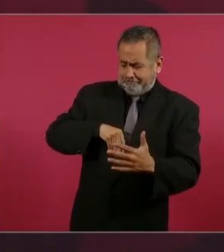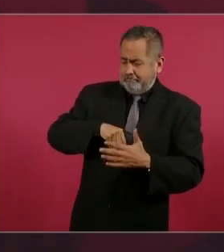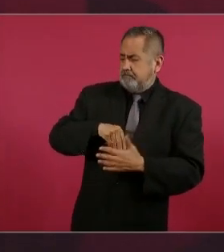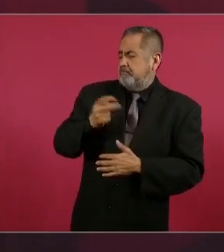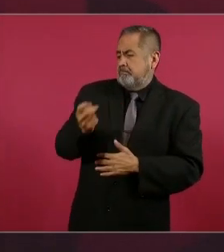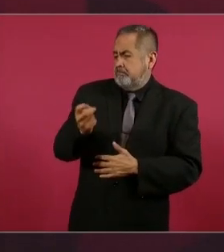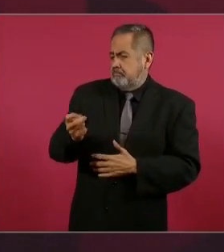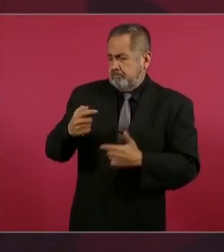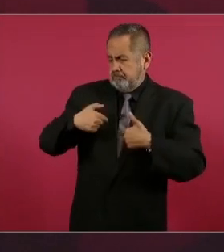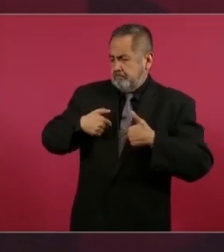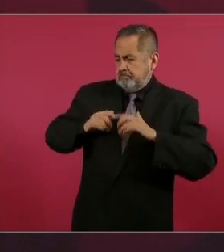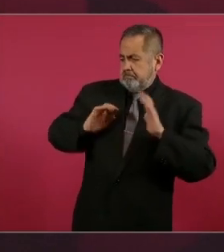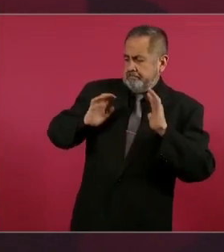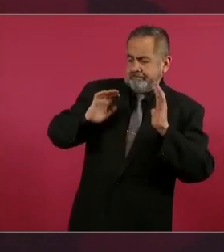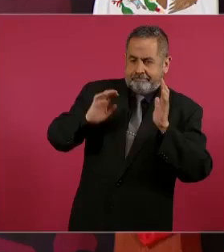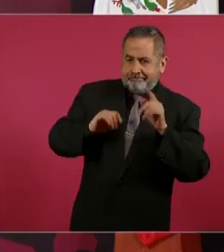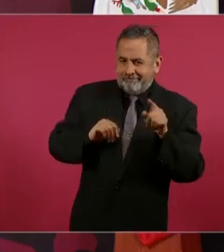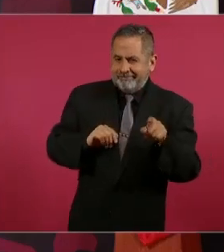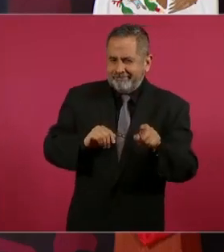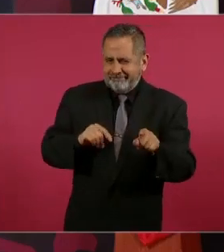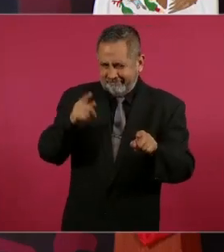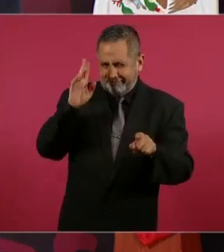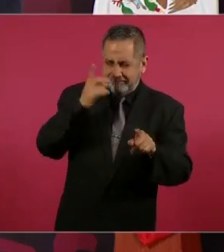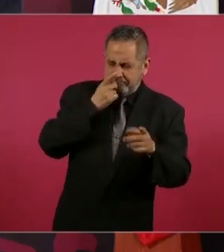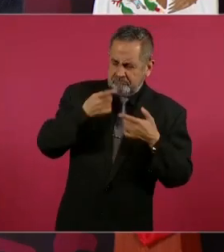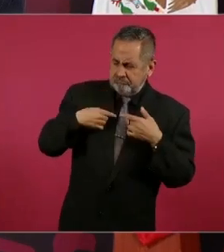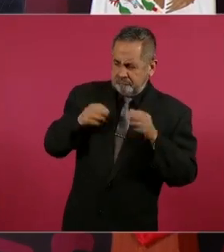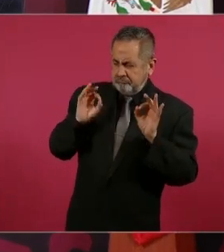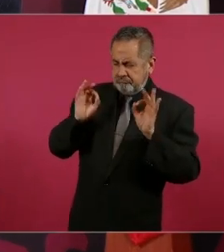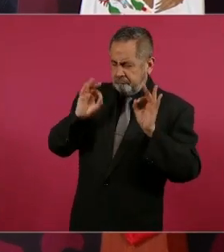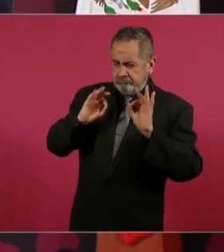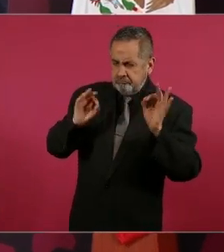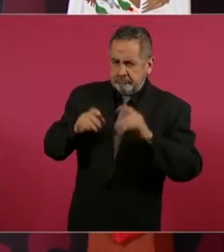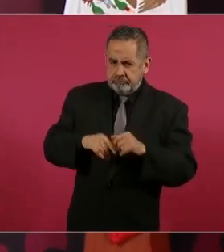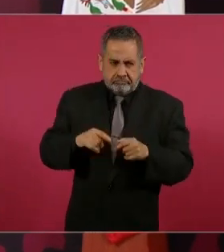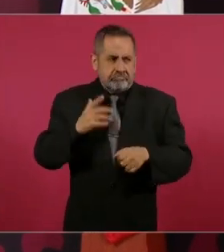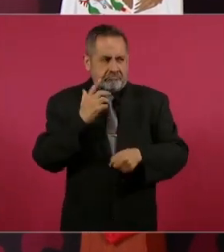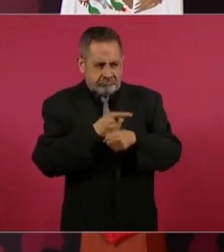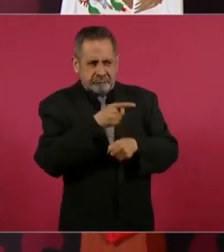camilleros para trasladar el cuerpo